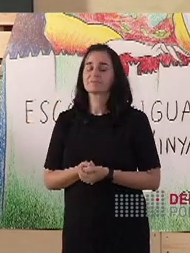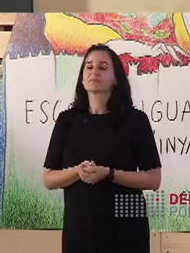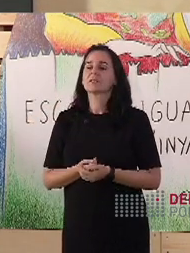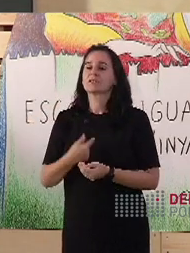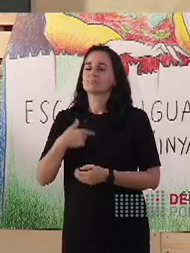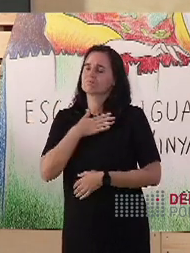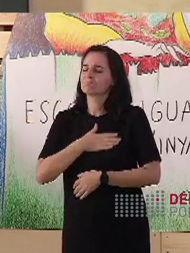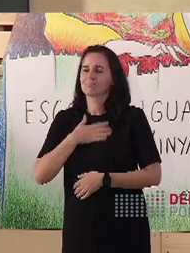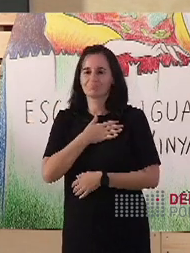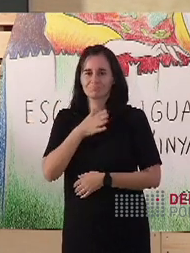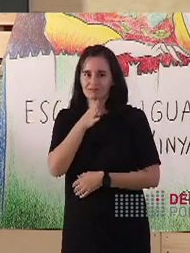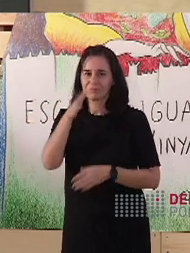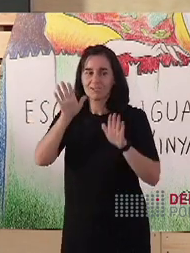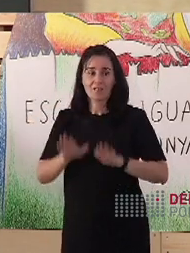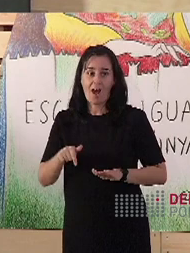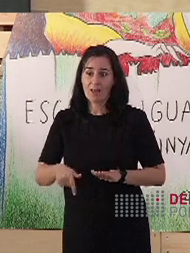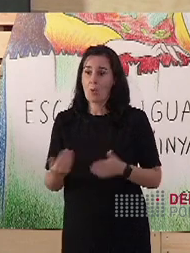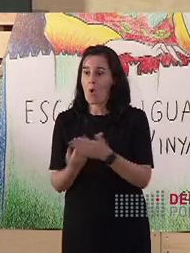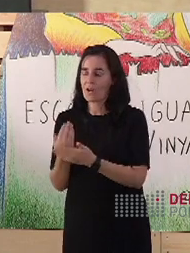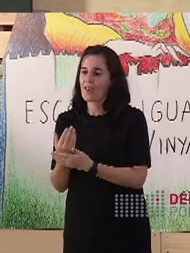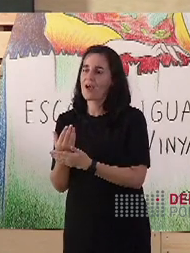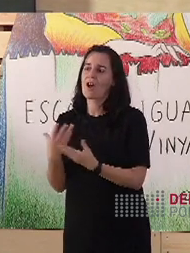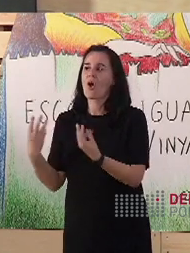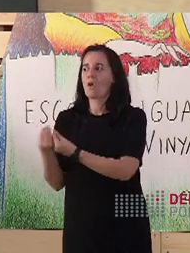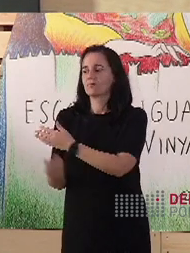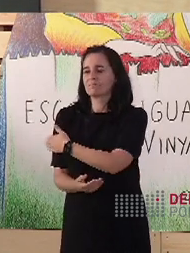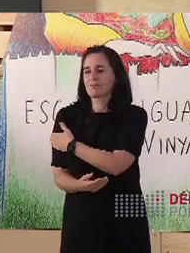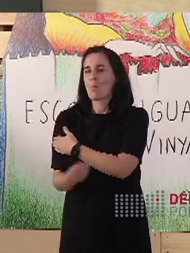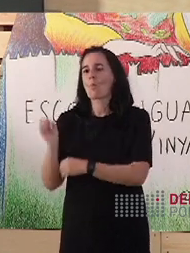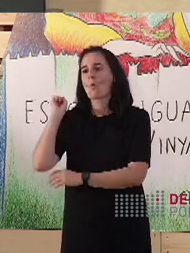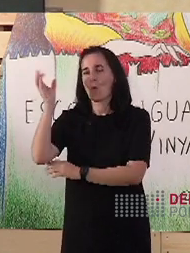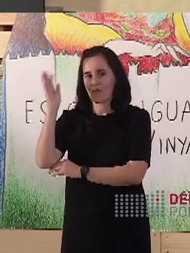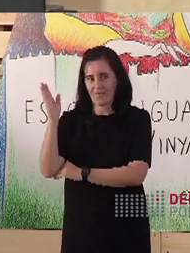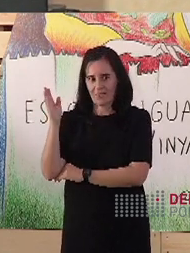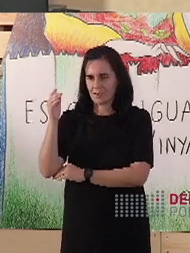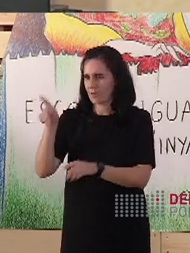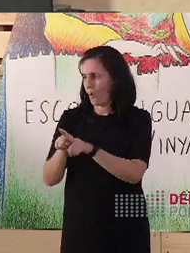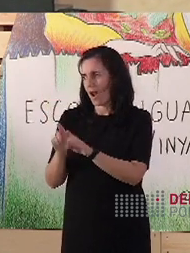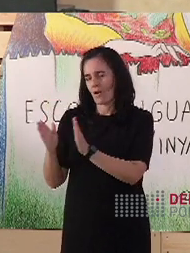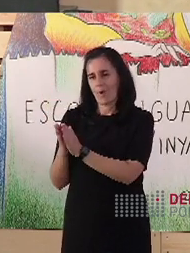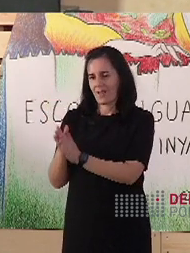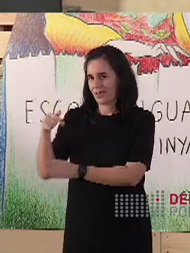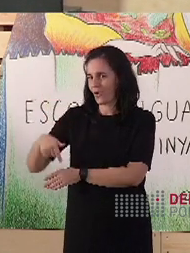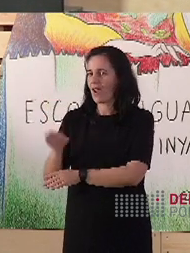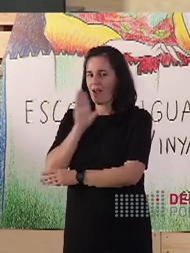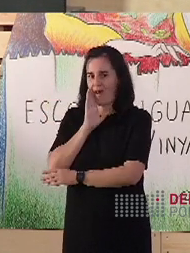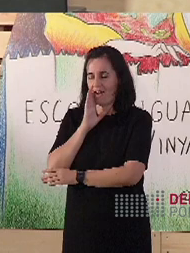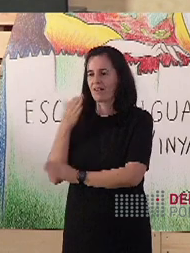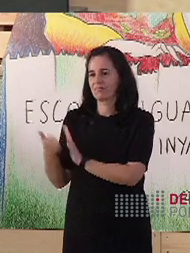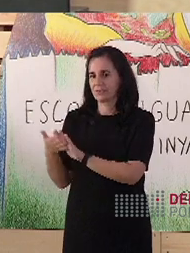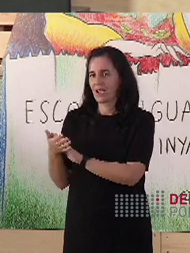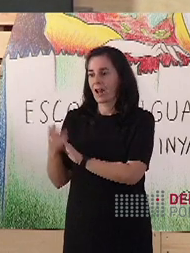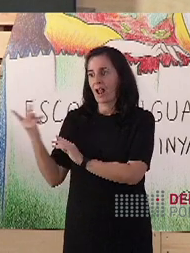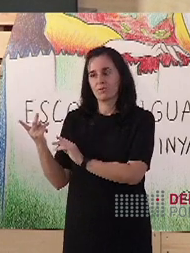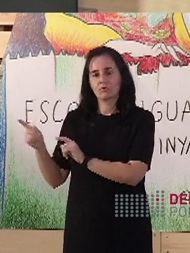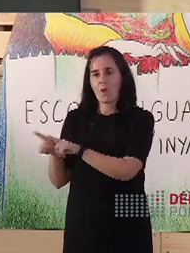placer estar en una jornada con componentes como las que hemos tenido hoy, que para nosotras no son solo nuestras referentes,